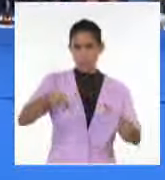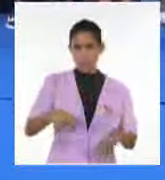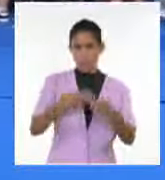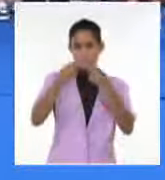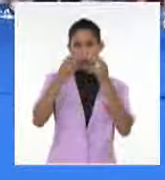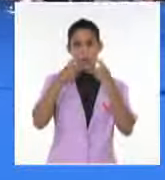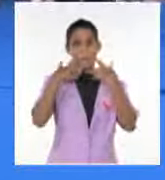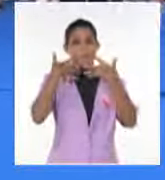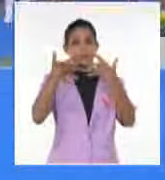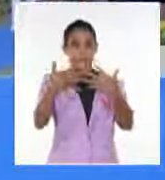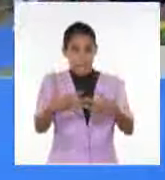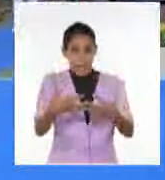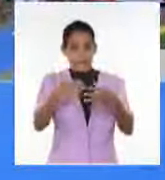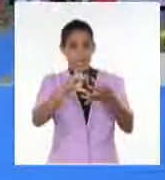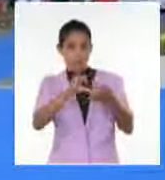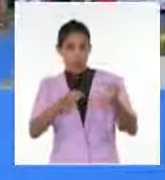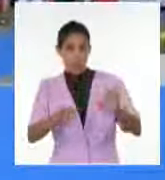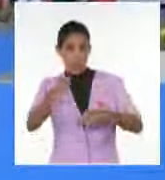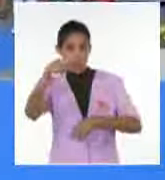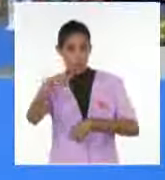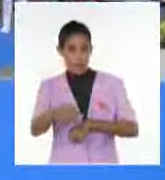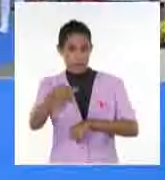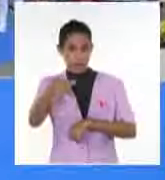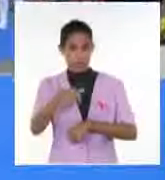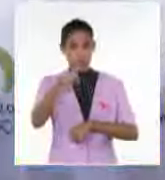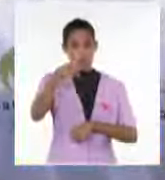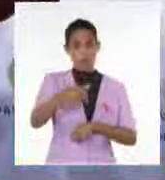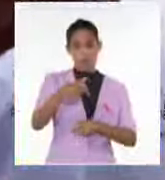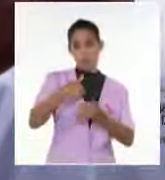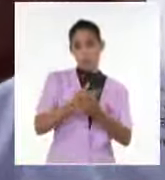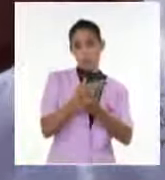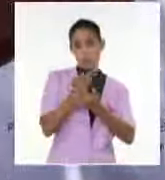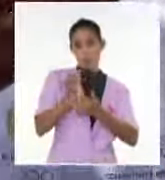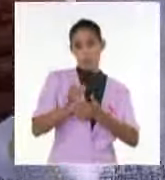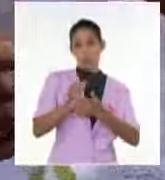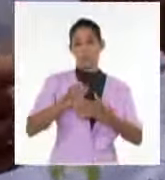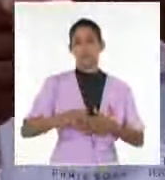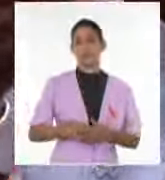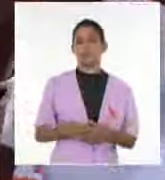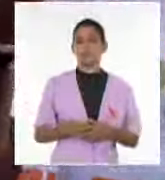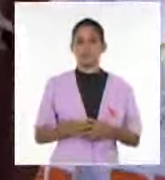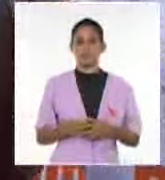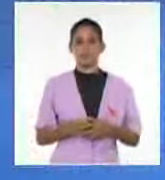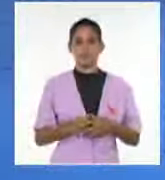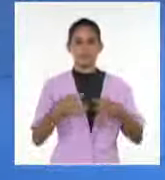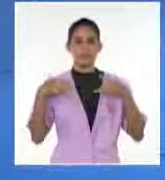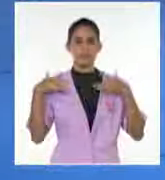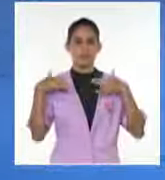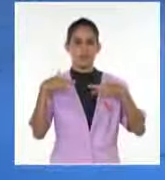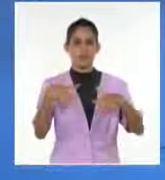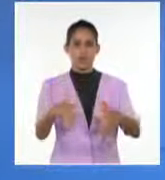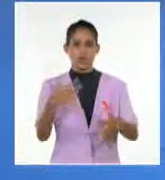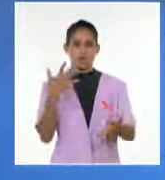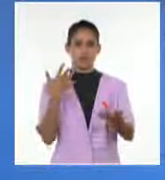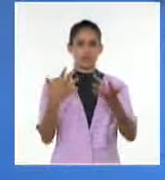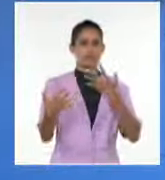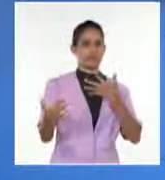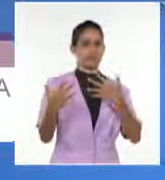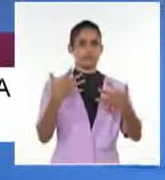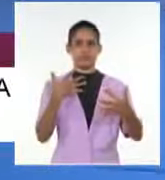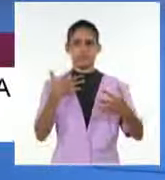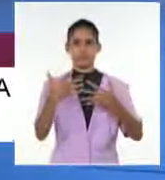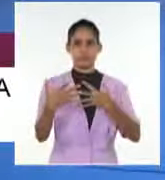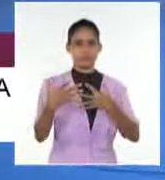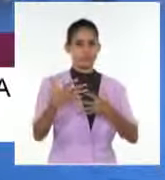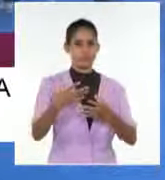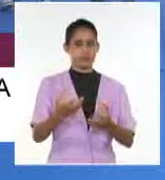en esta jornada de jueves, el paso por esta localidad de Tremblay de la llama